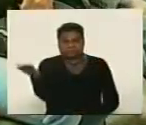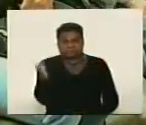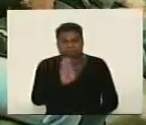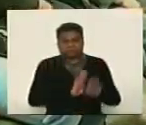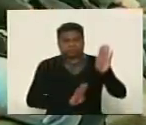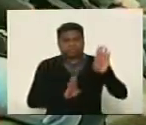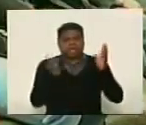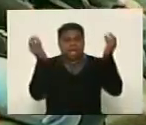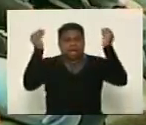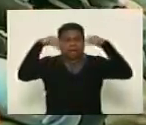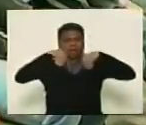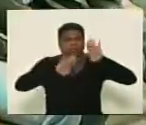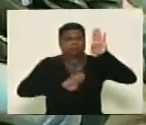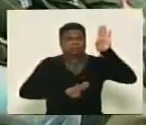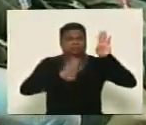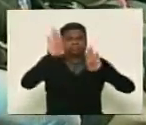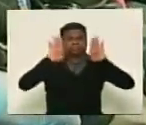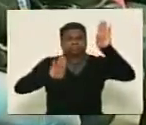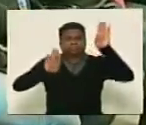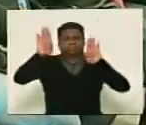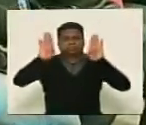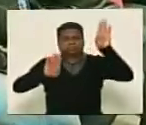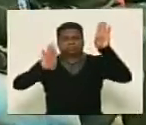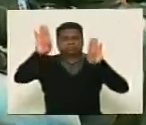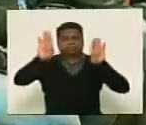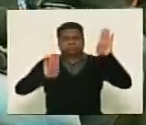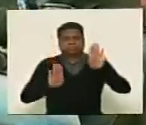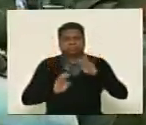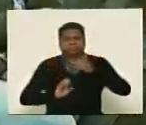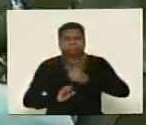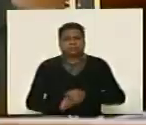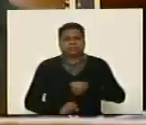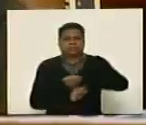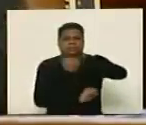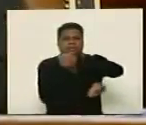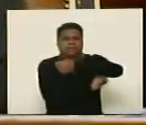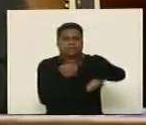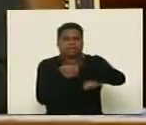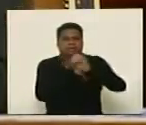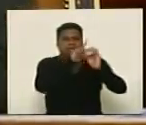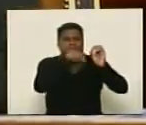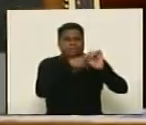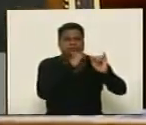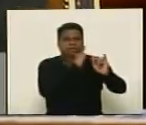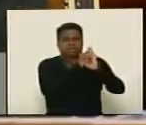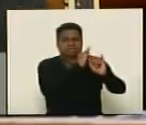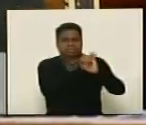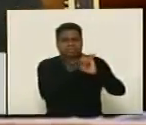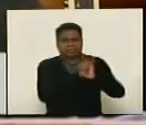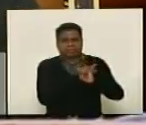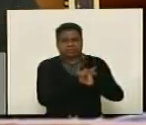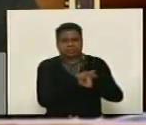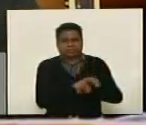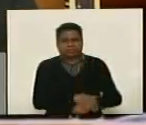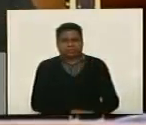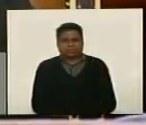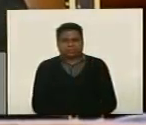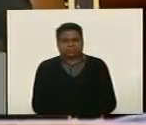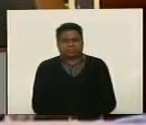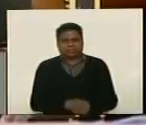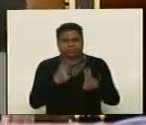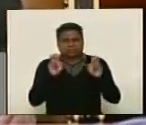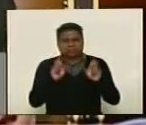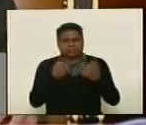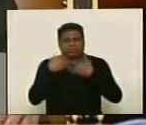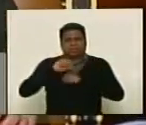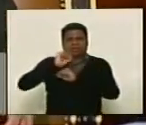estén de acuerdo con aprobar este acuerdo en respaldo a la creación de la criptomoneda El Petro por la defensa de